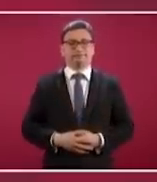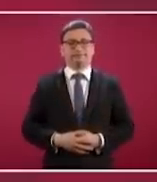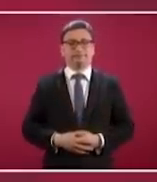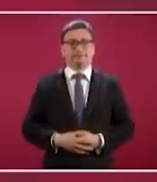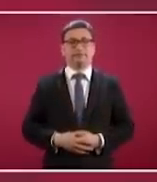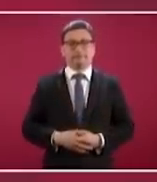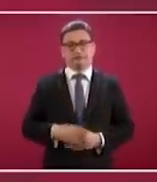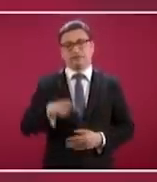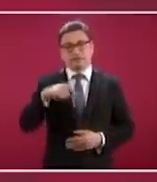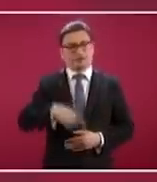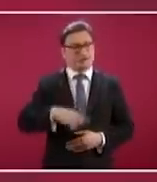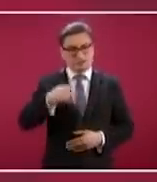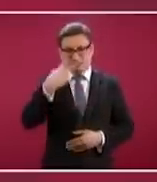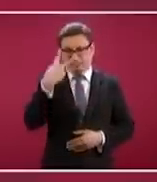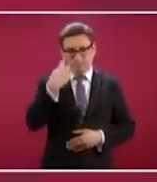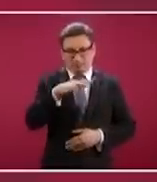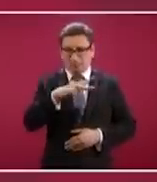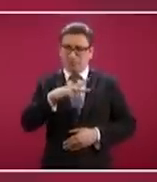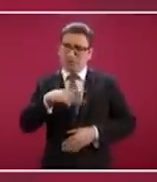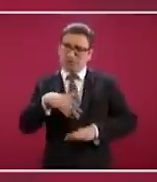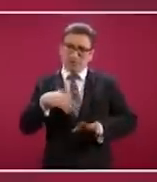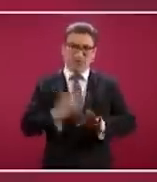en contra de nuestra patria,